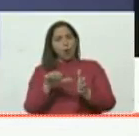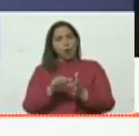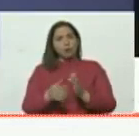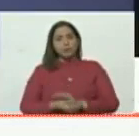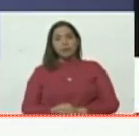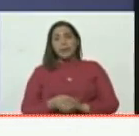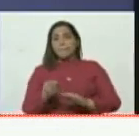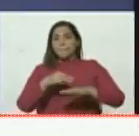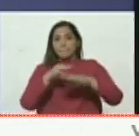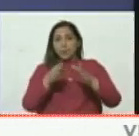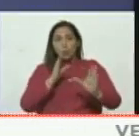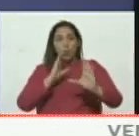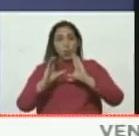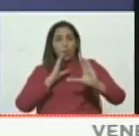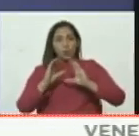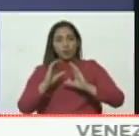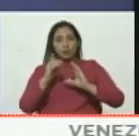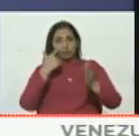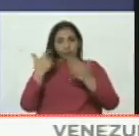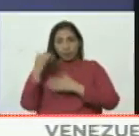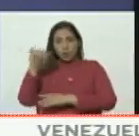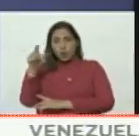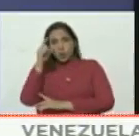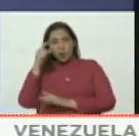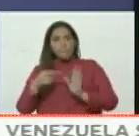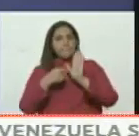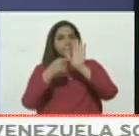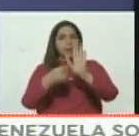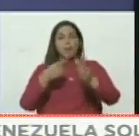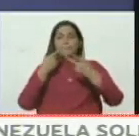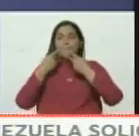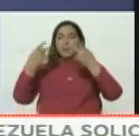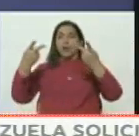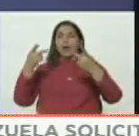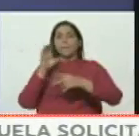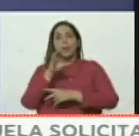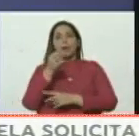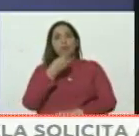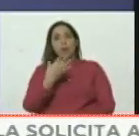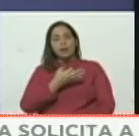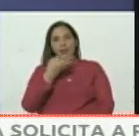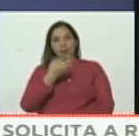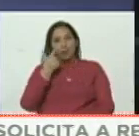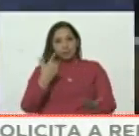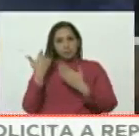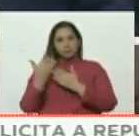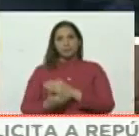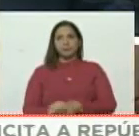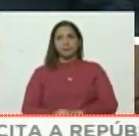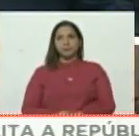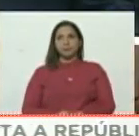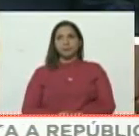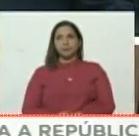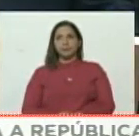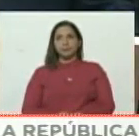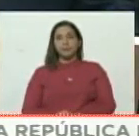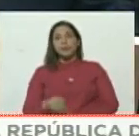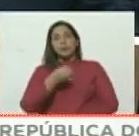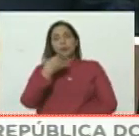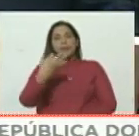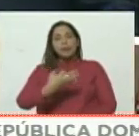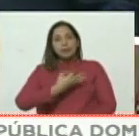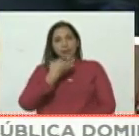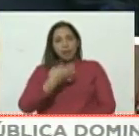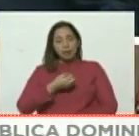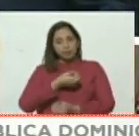la Comunicación y la Información, Jorge Rodríguez, presentará declaraciones al país. Muy buenas tardes, ministro, lo escuchamos. Muy buenas tardes